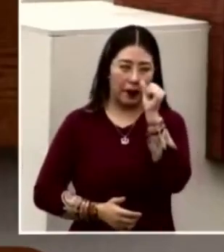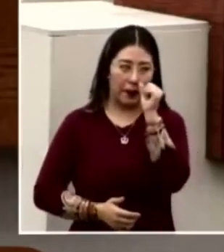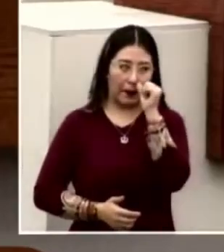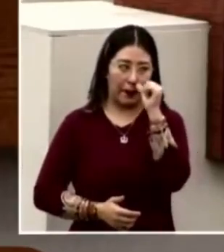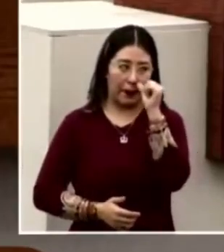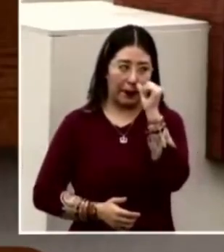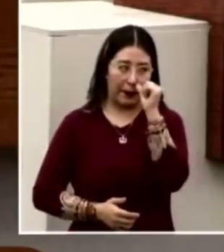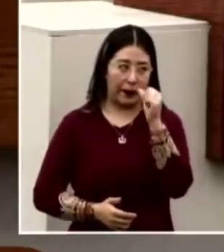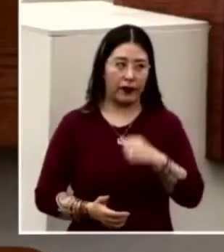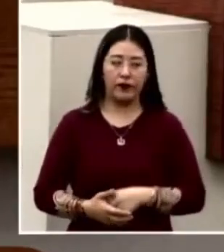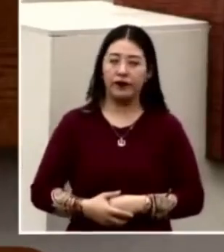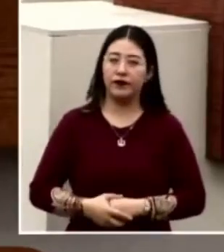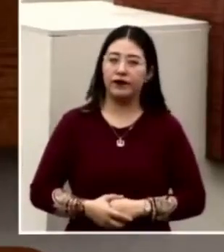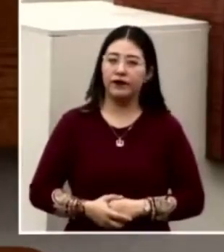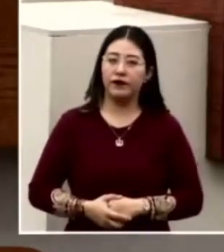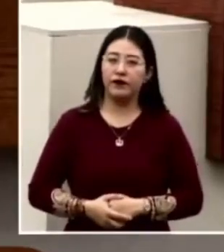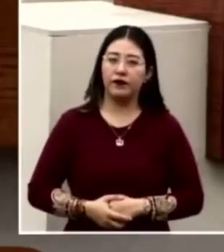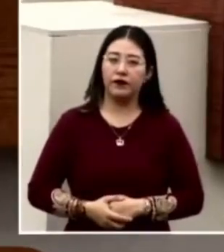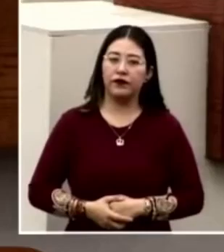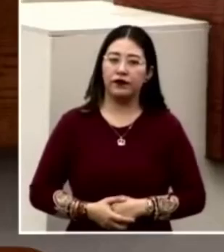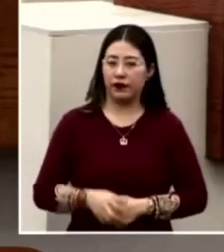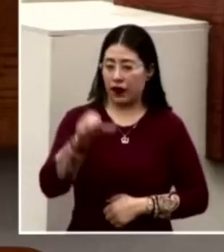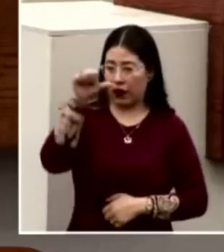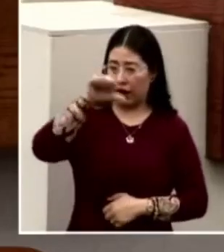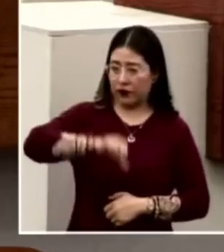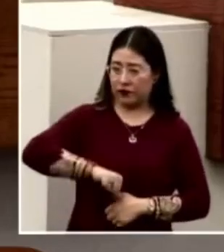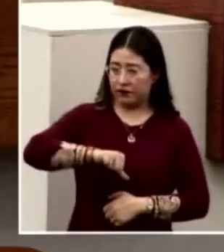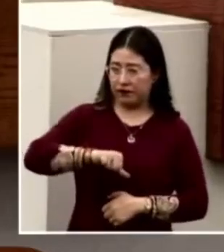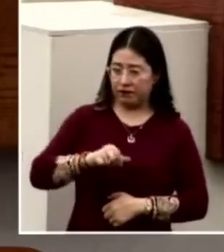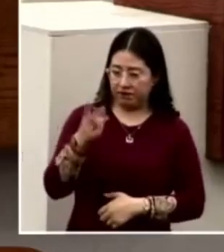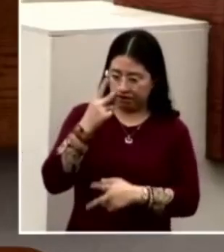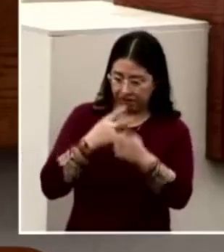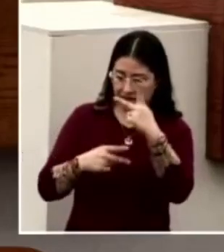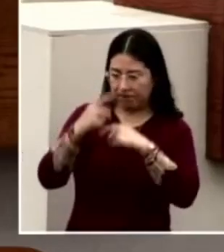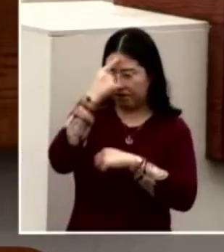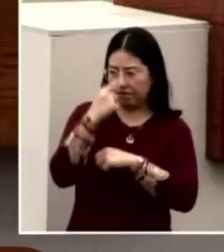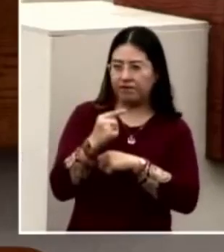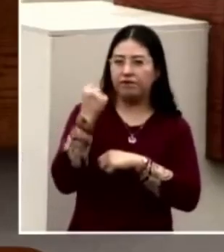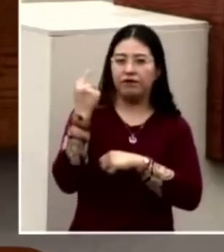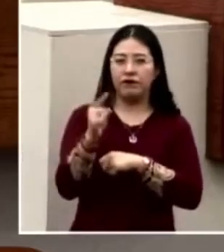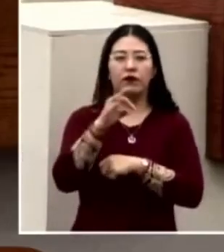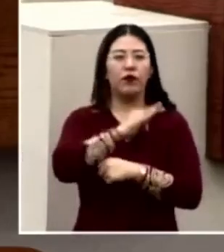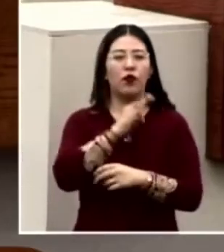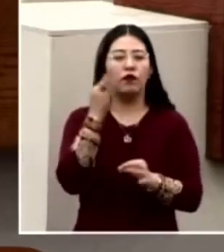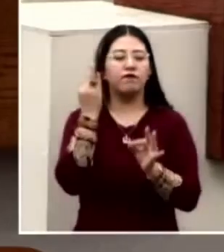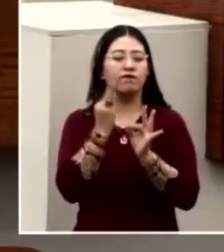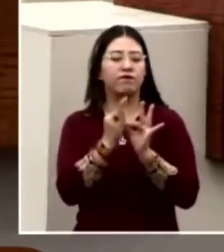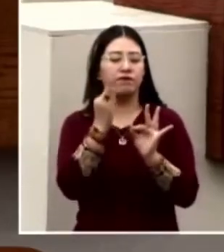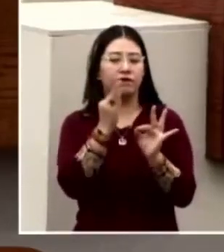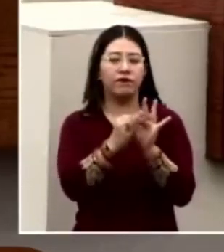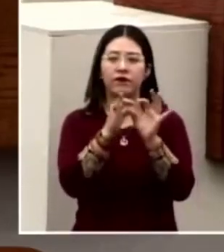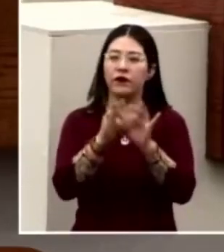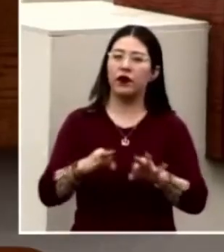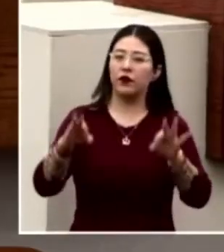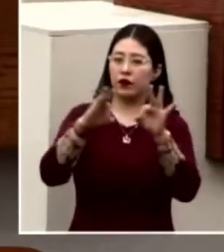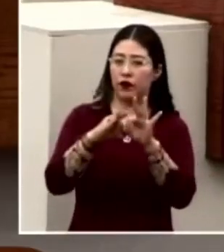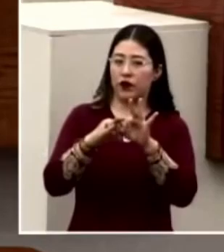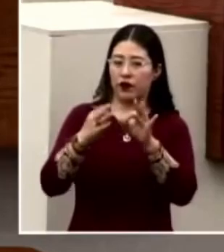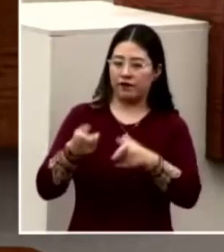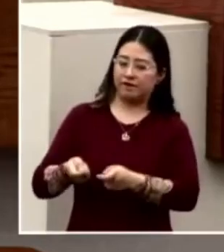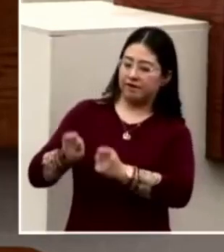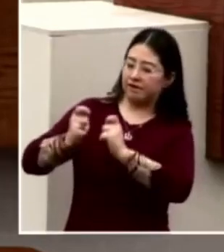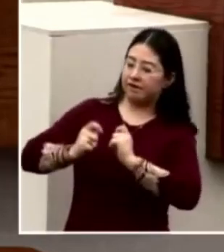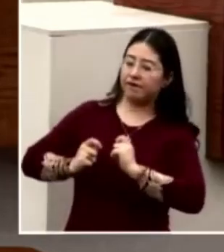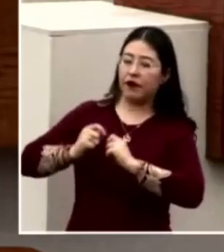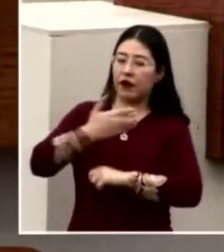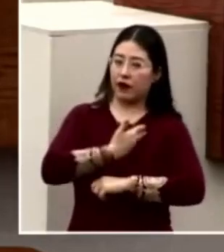Hoy acudo ante ustedes para cumplir una instrucción expresa del presidente de la